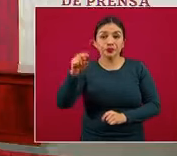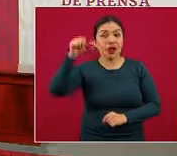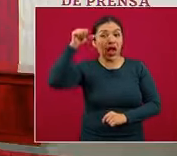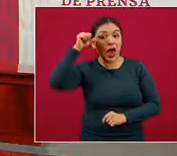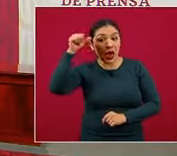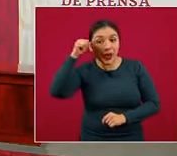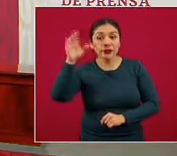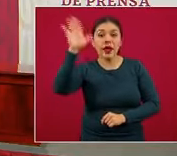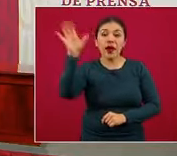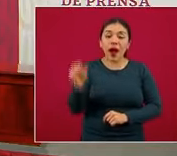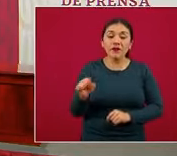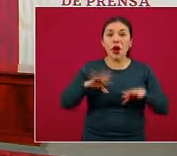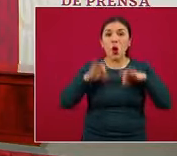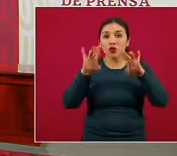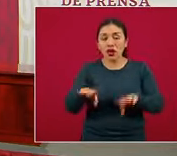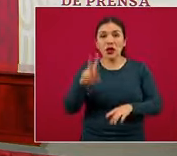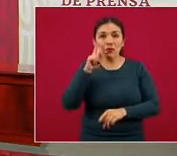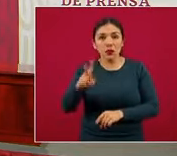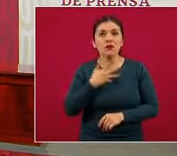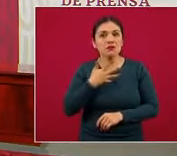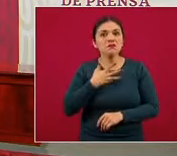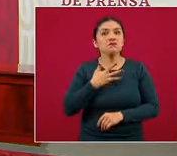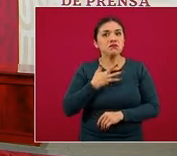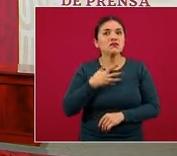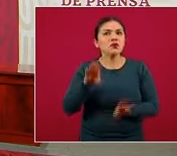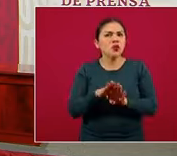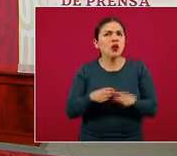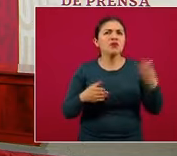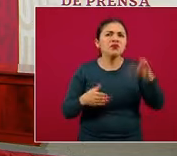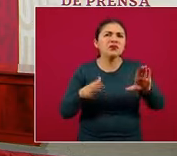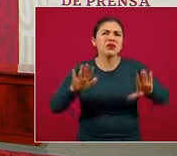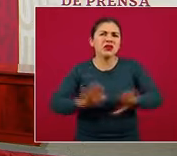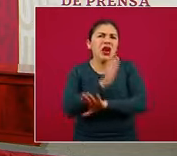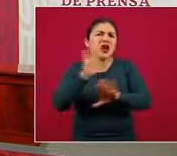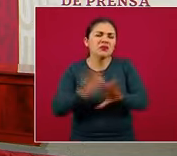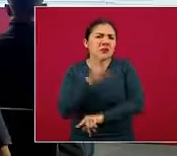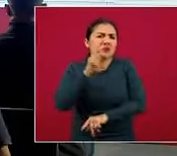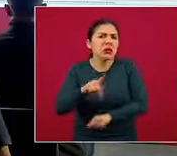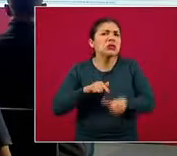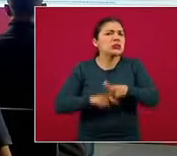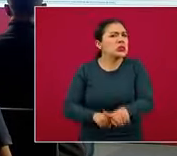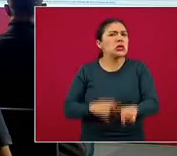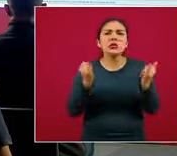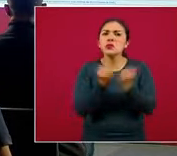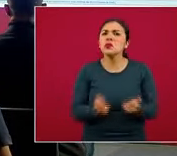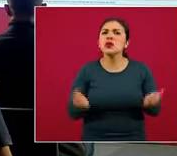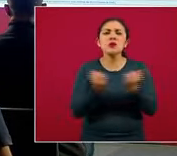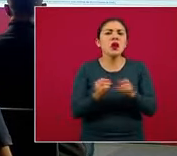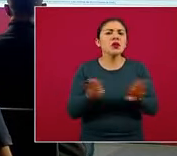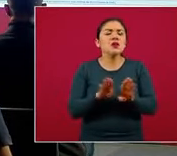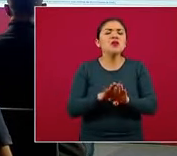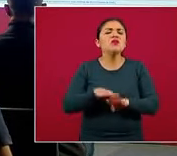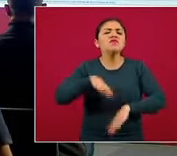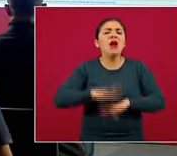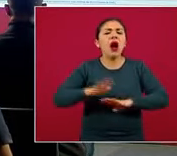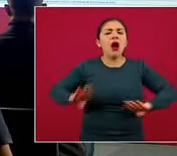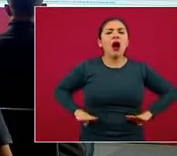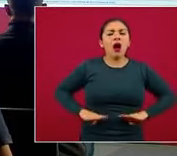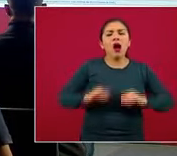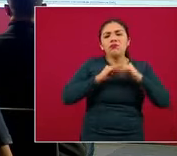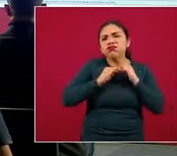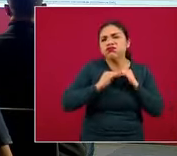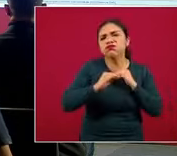y Oceanía hemos visto prácticamente en todas las actualizaciones que mantienen este comportamiento que es más